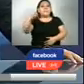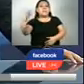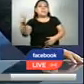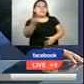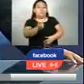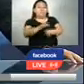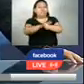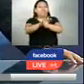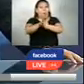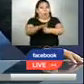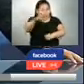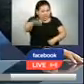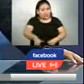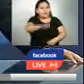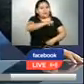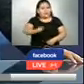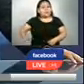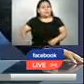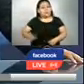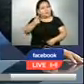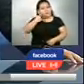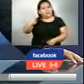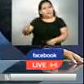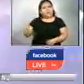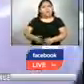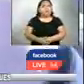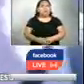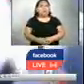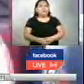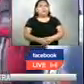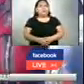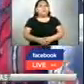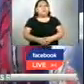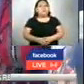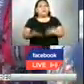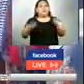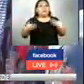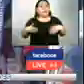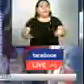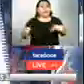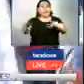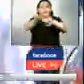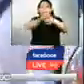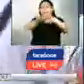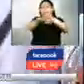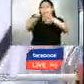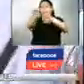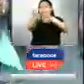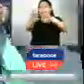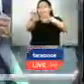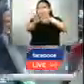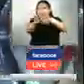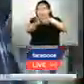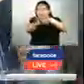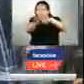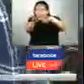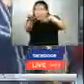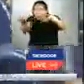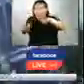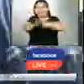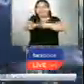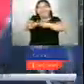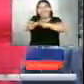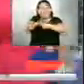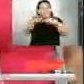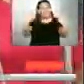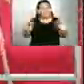en el país. Veamos el siguiente reporte. A partir de la segunda semana de enero, los casos de COVID-19